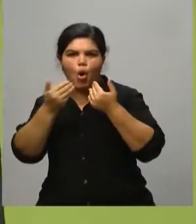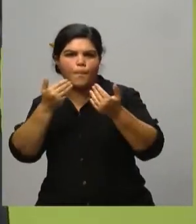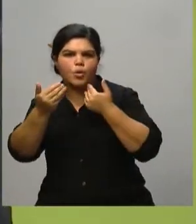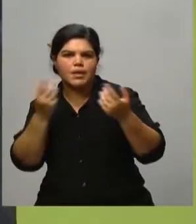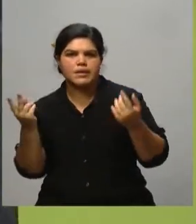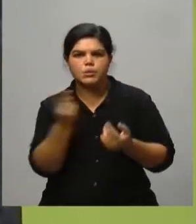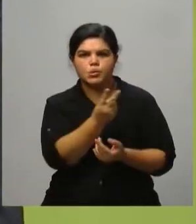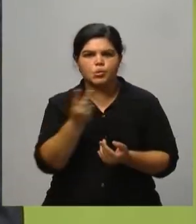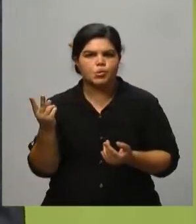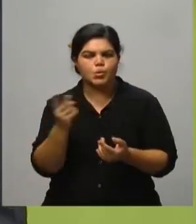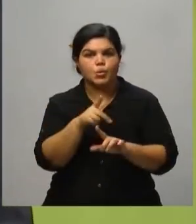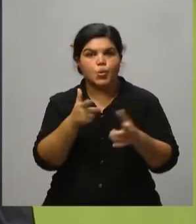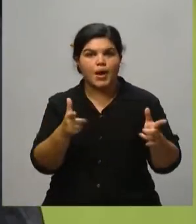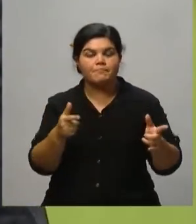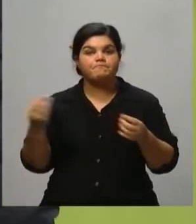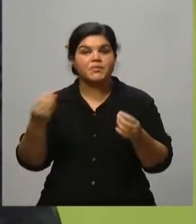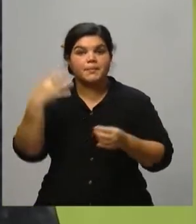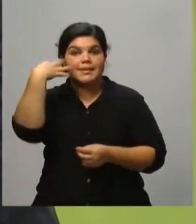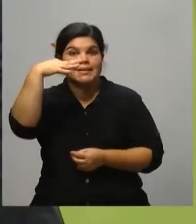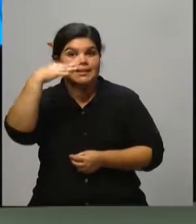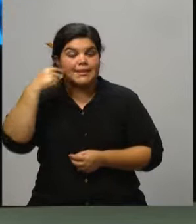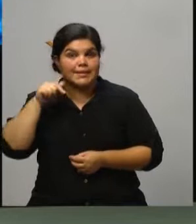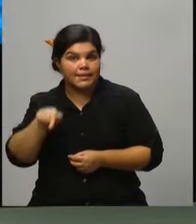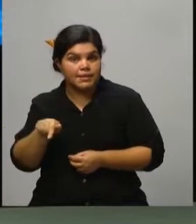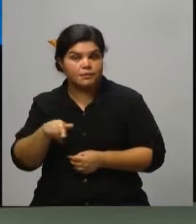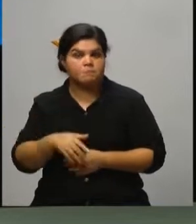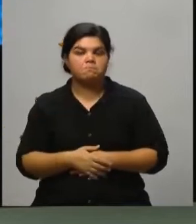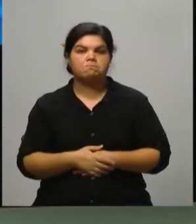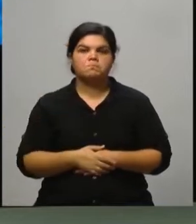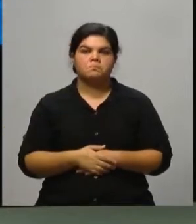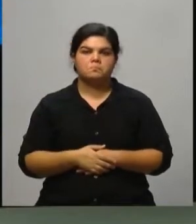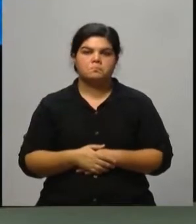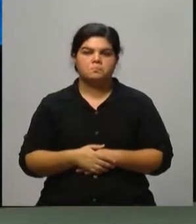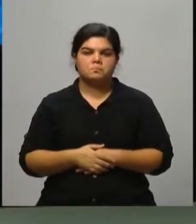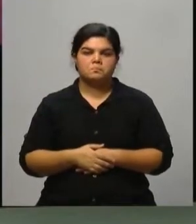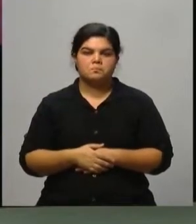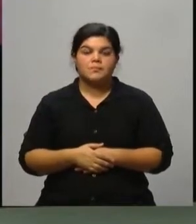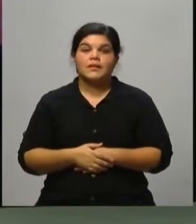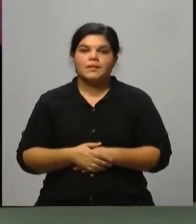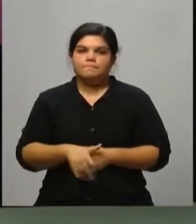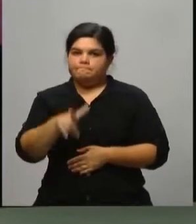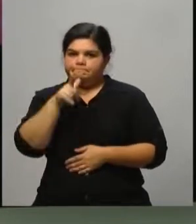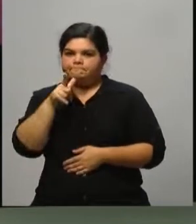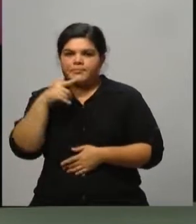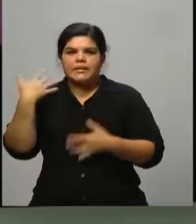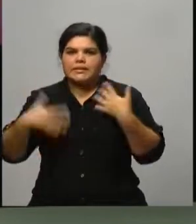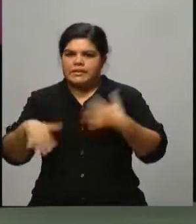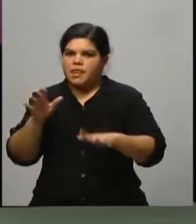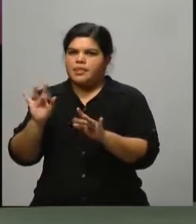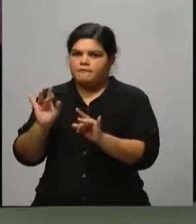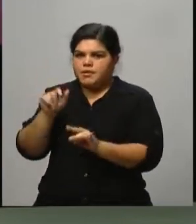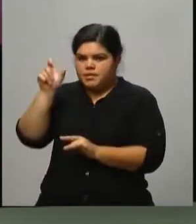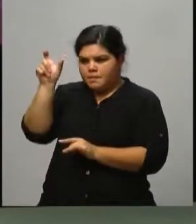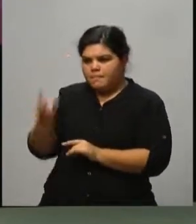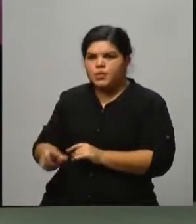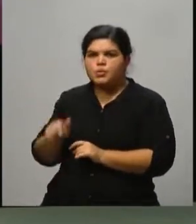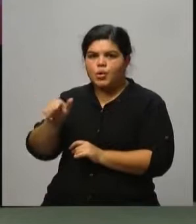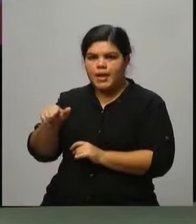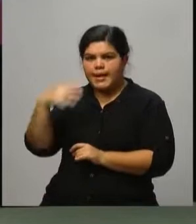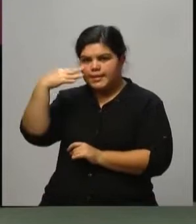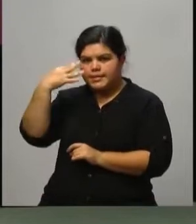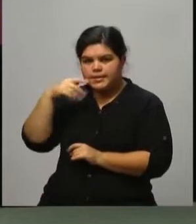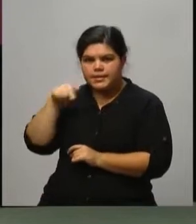eligió a Vudú y cuando ahora eligió a Alberto. ¿Es así? Creo que ella pensó que los vicepresidentes